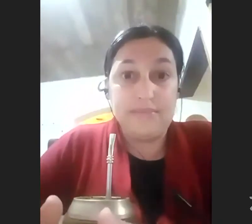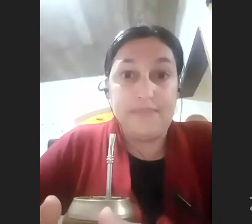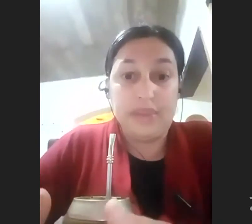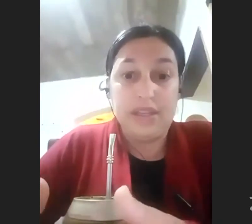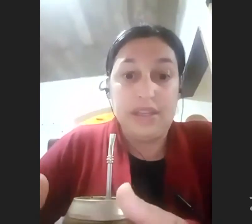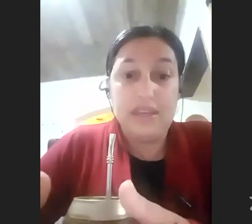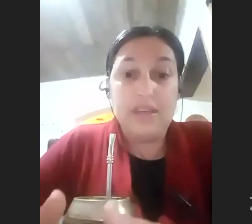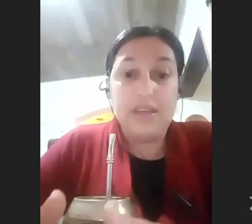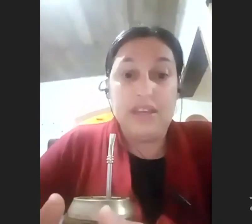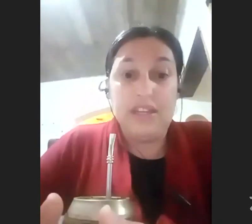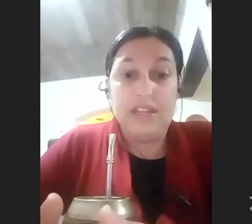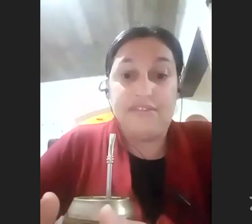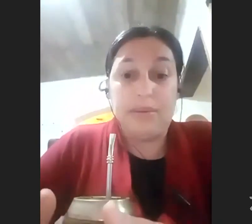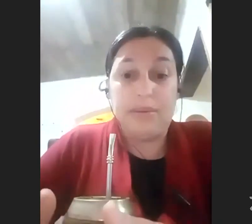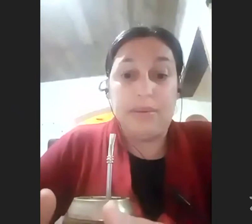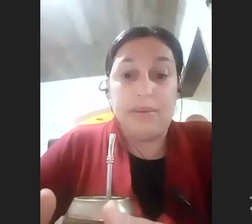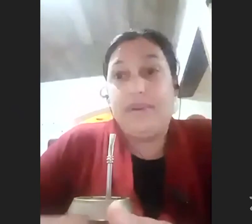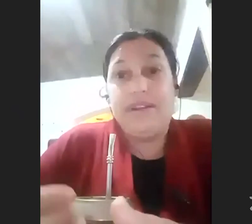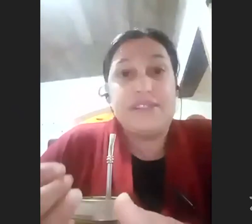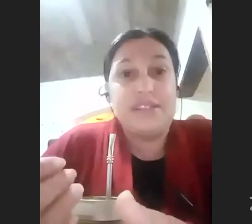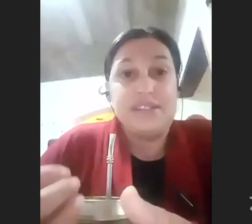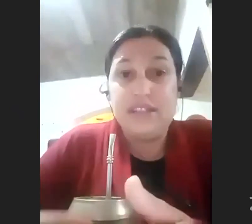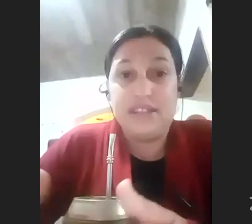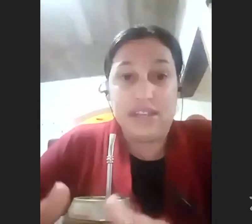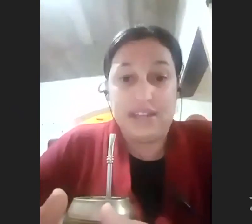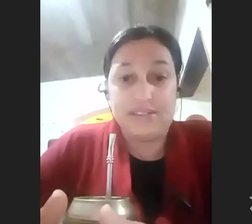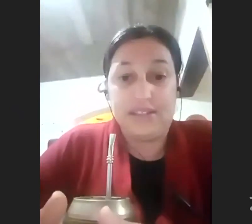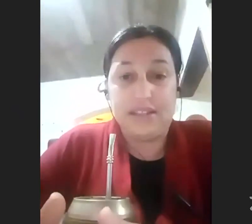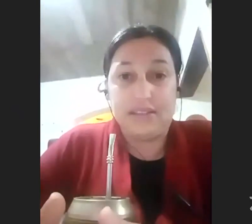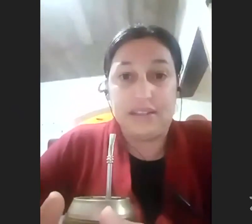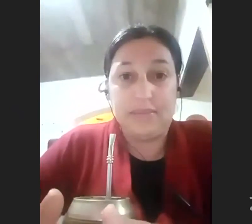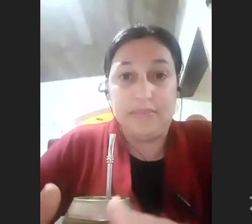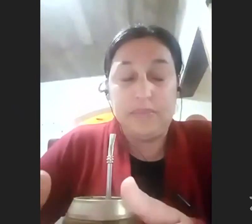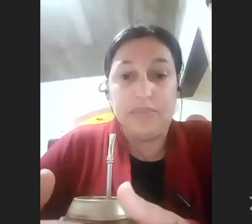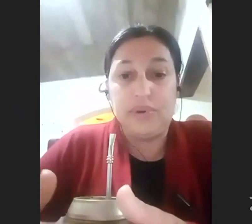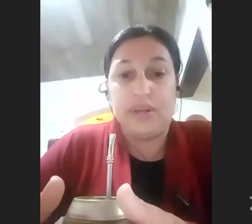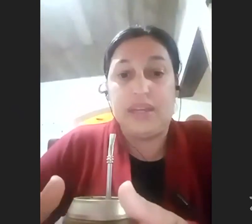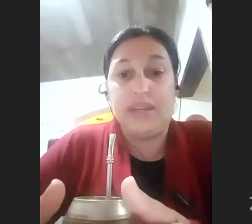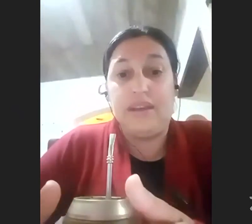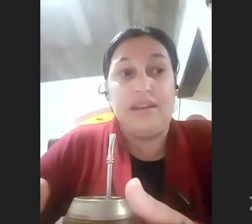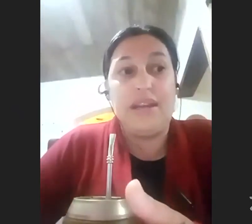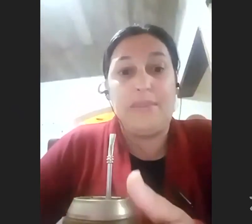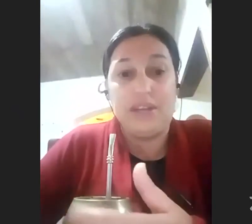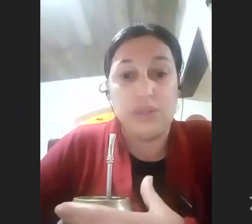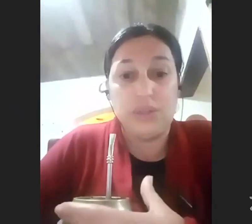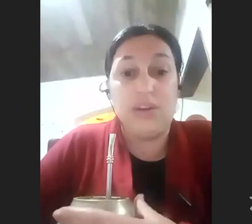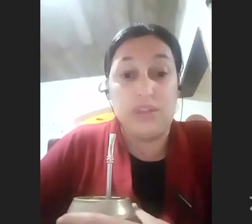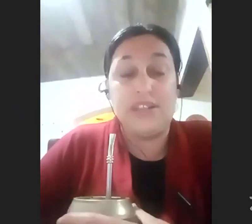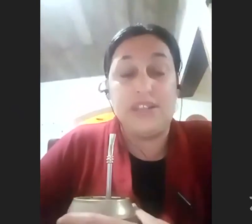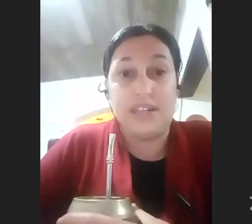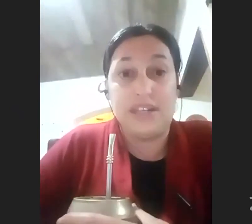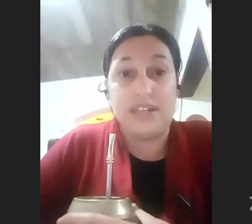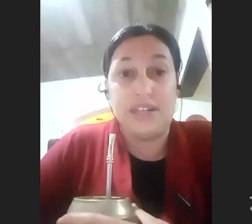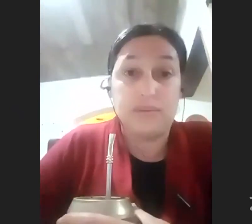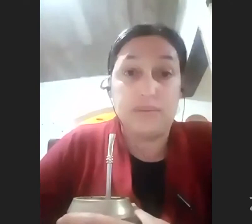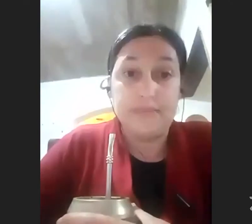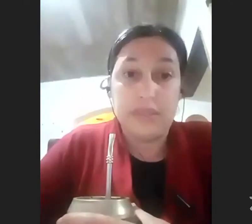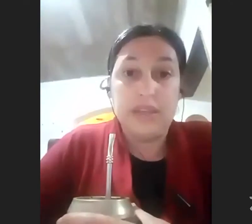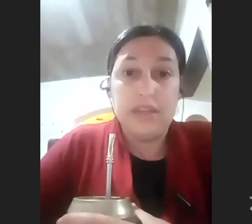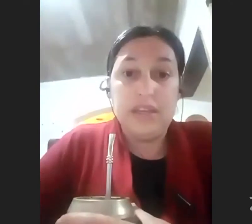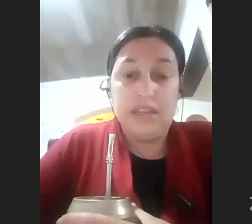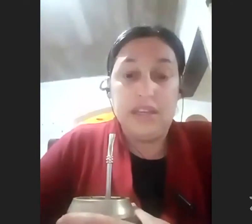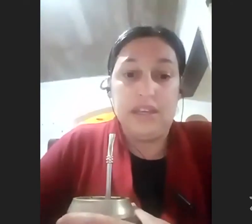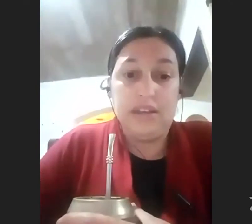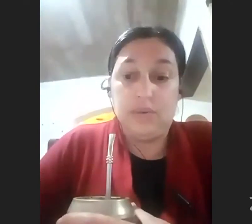todas y las familias necesitan al asistente, porque la mayoría lo utilizan en